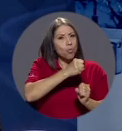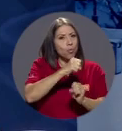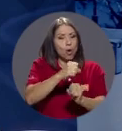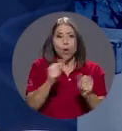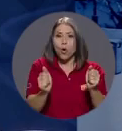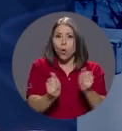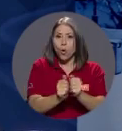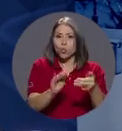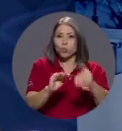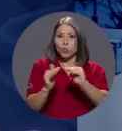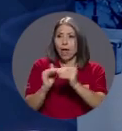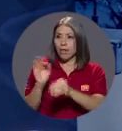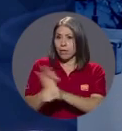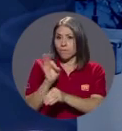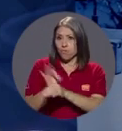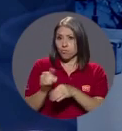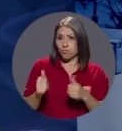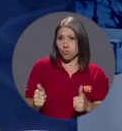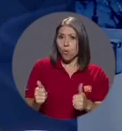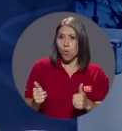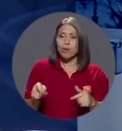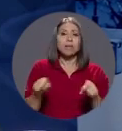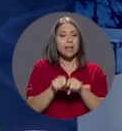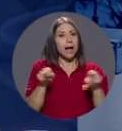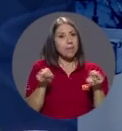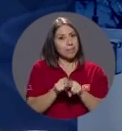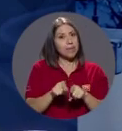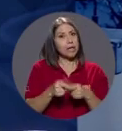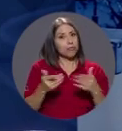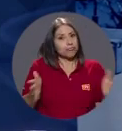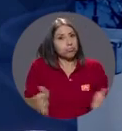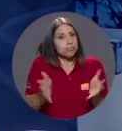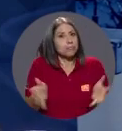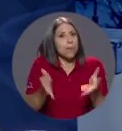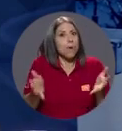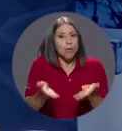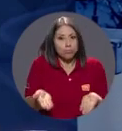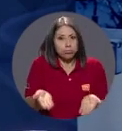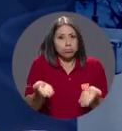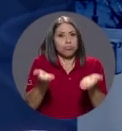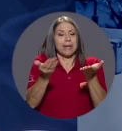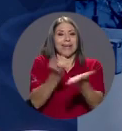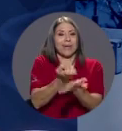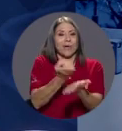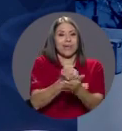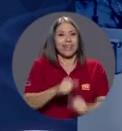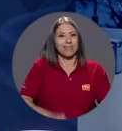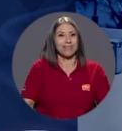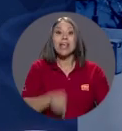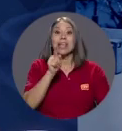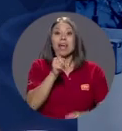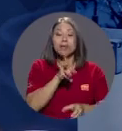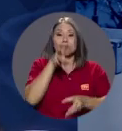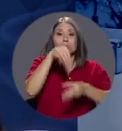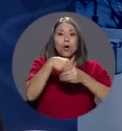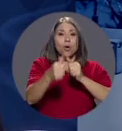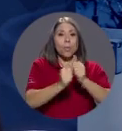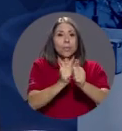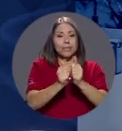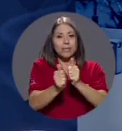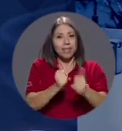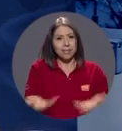locales y con una ciudad que funcione, también le metemos inyección a la economía. Y aquí entra el concepto